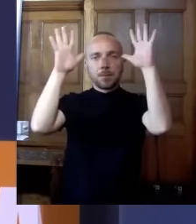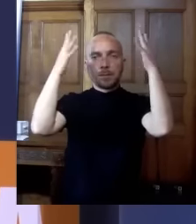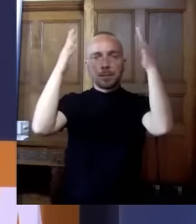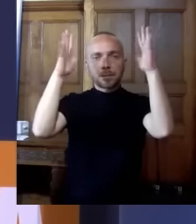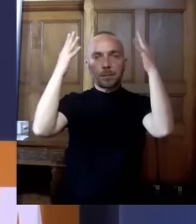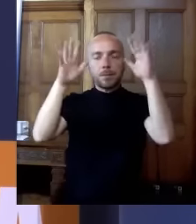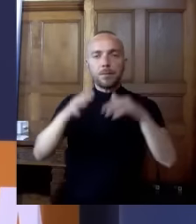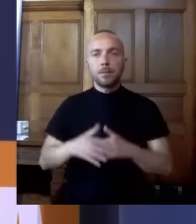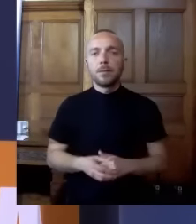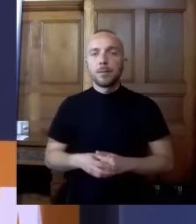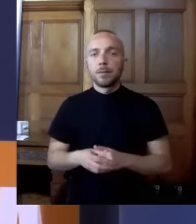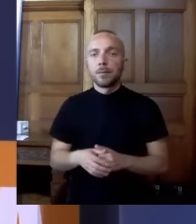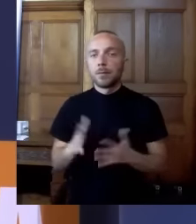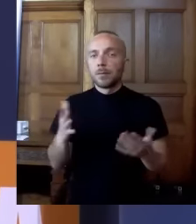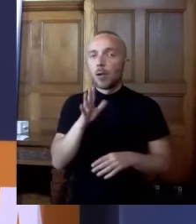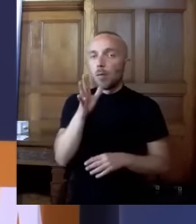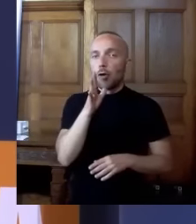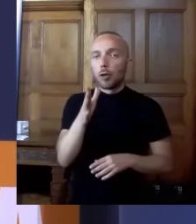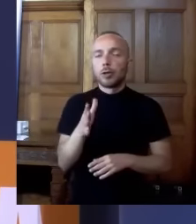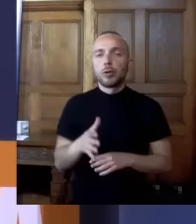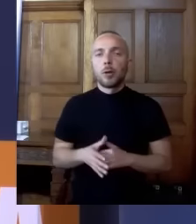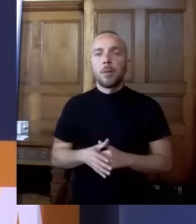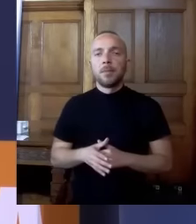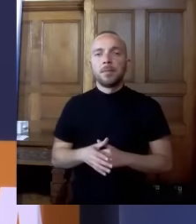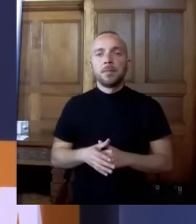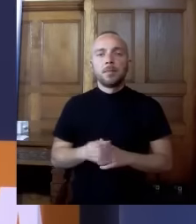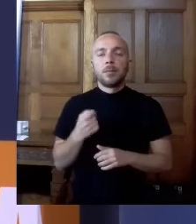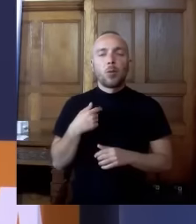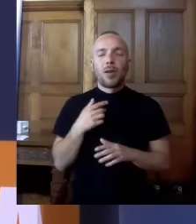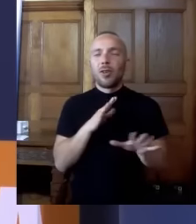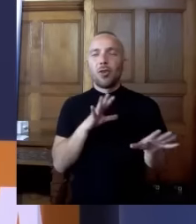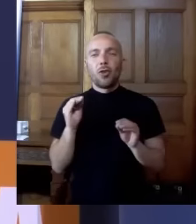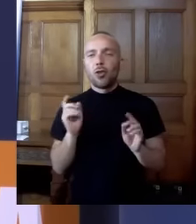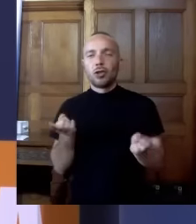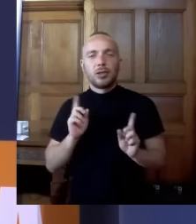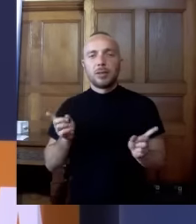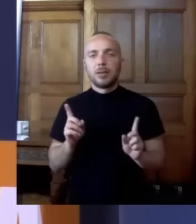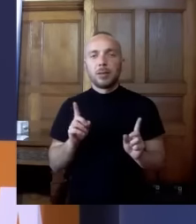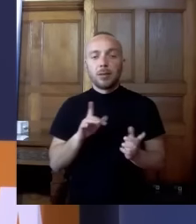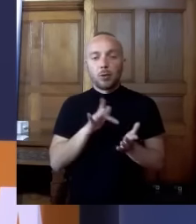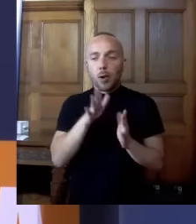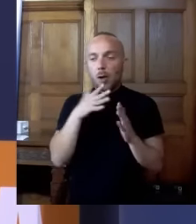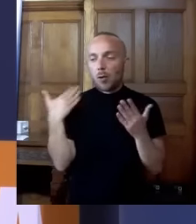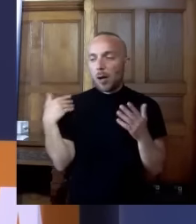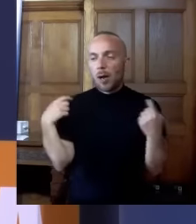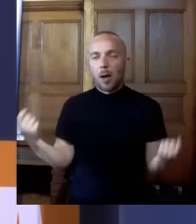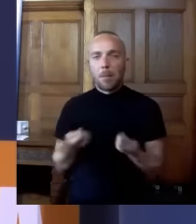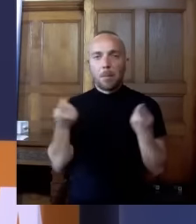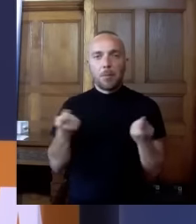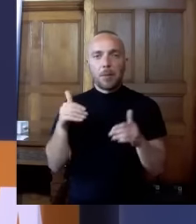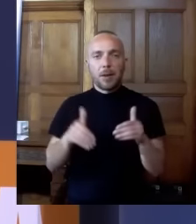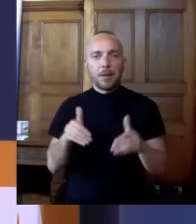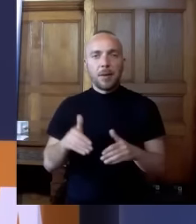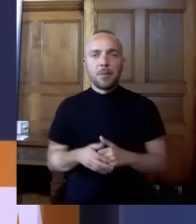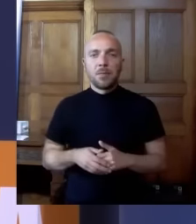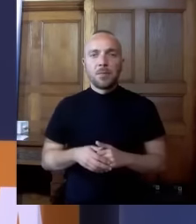poco precisamente por eso es tan incomprensible Cómo se está desarrollando esta campaña electoral Quizás